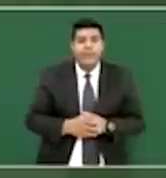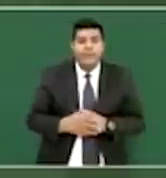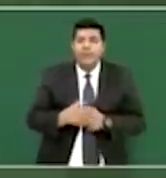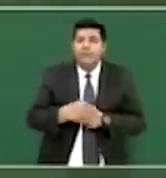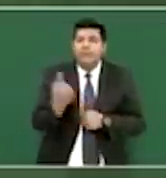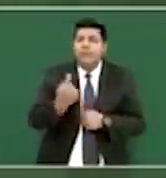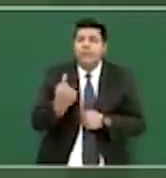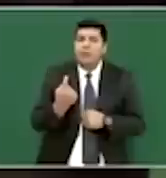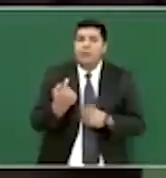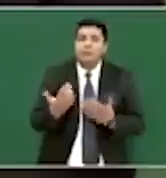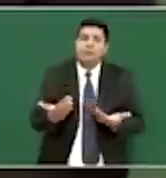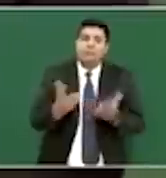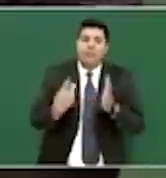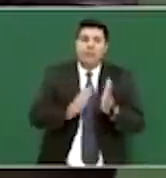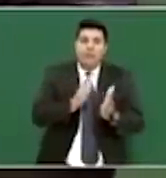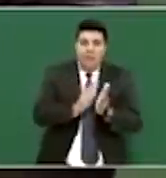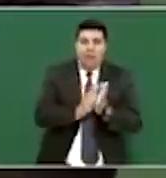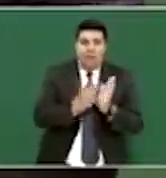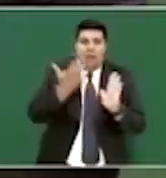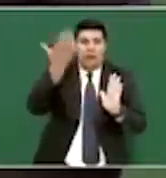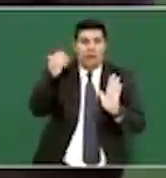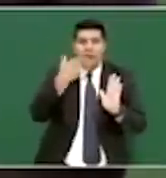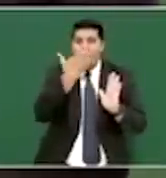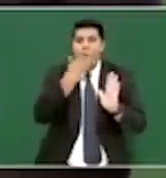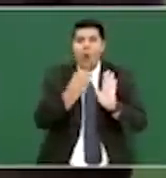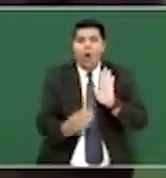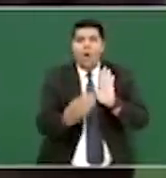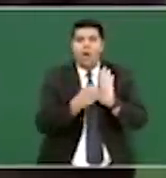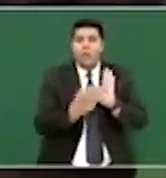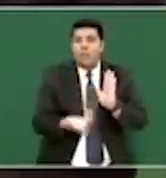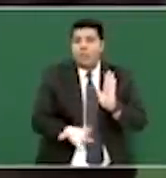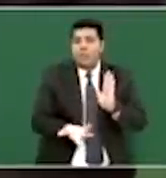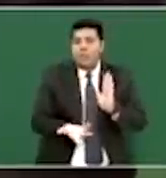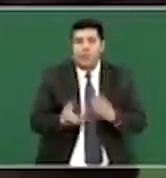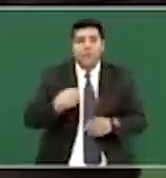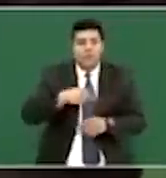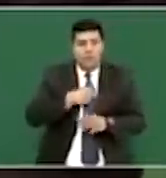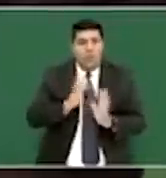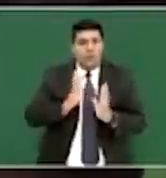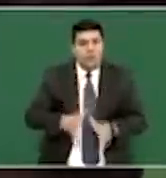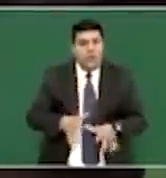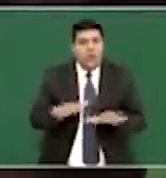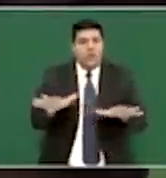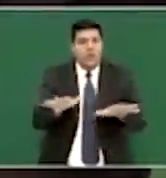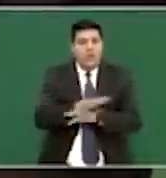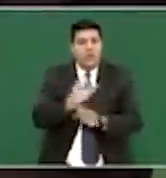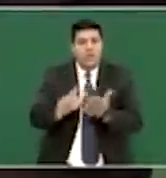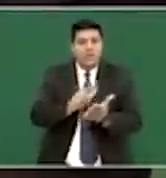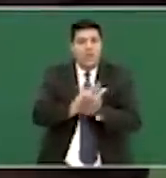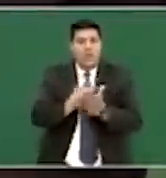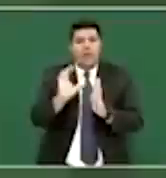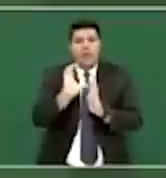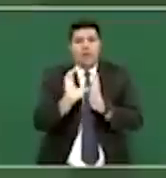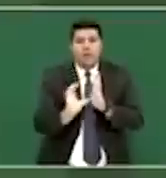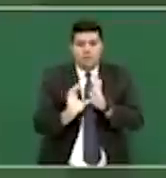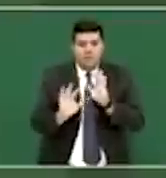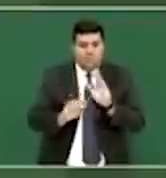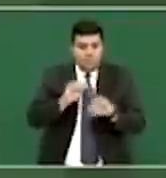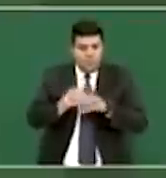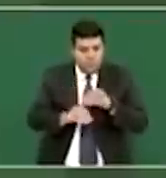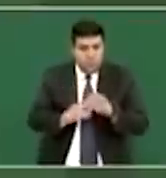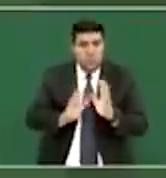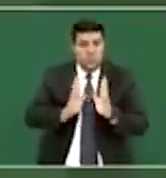falta de un ajuste o de una reforma constitucional. Entonces, ya teniendo esta reforma,